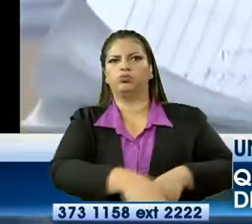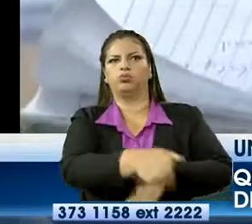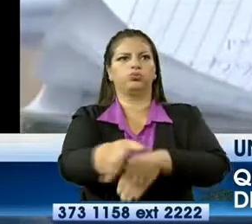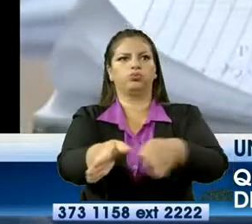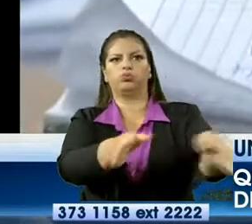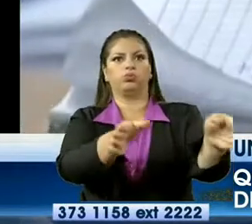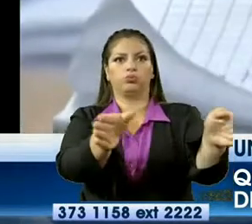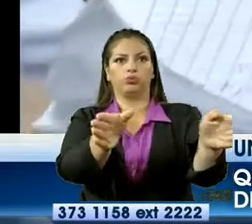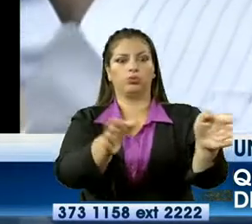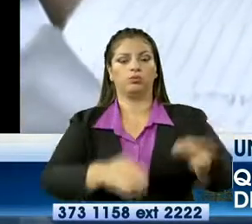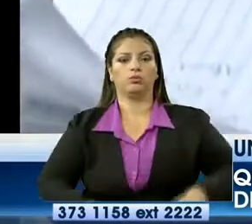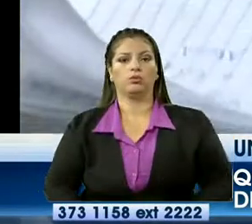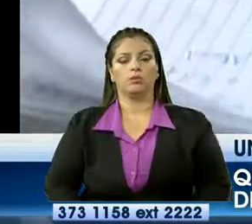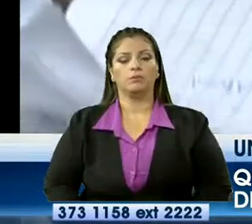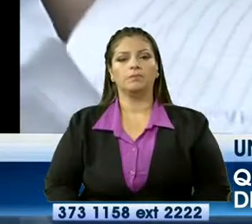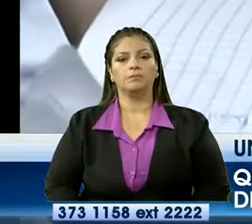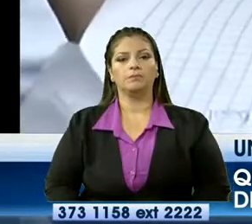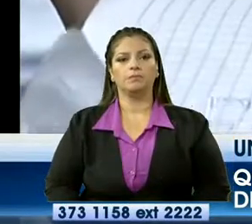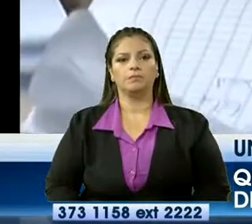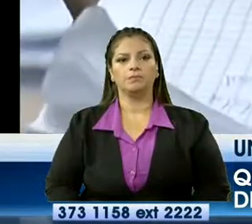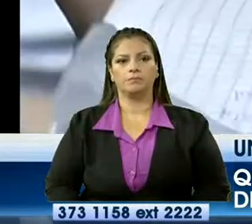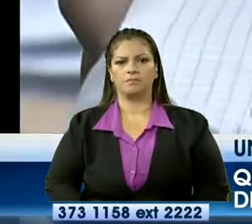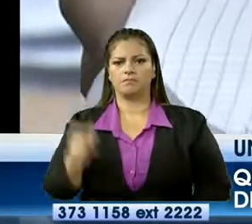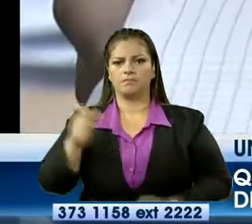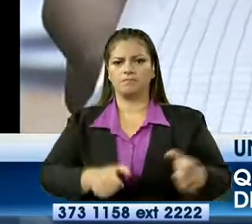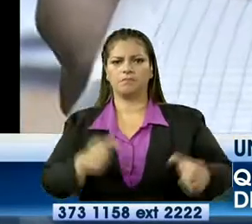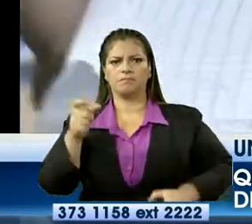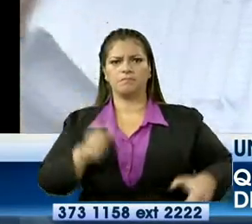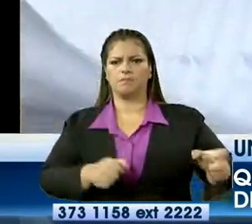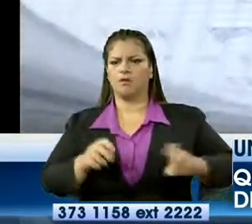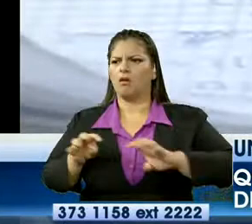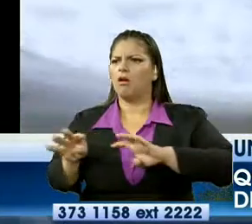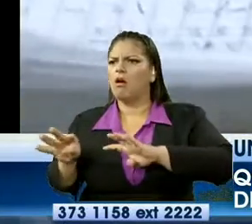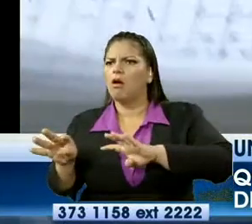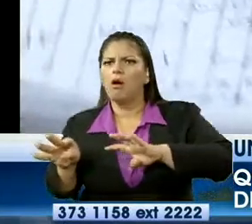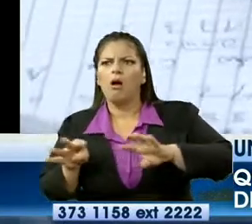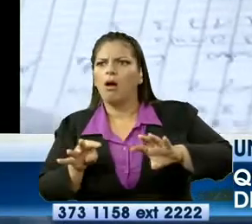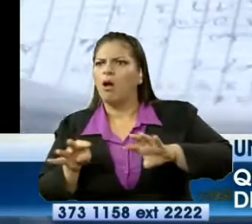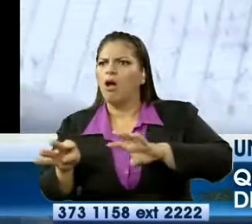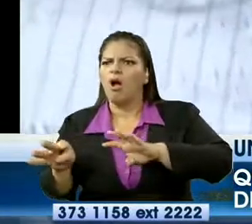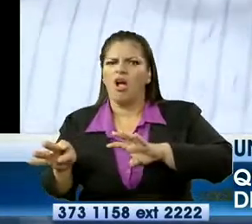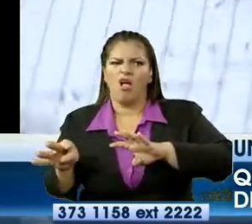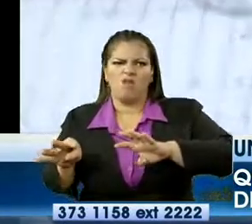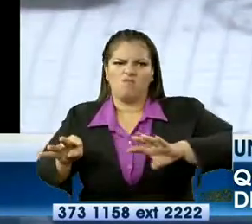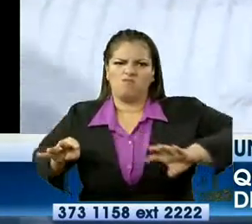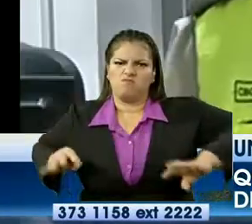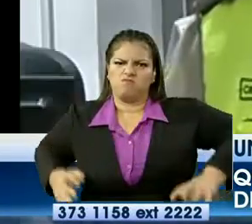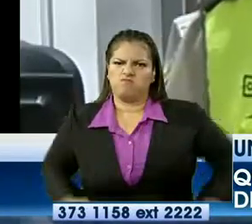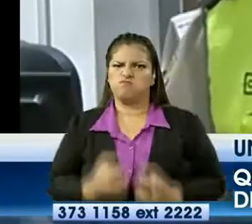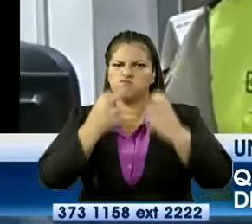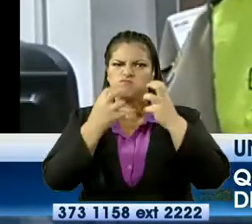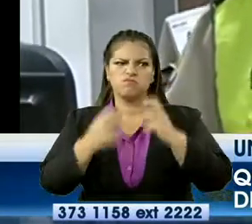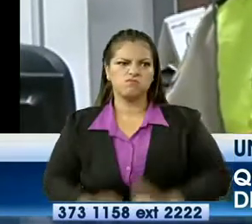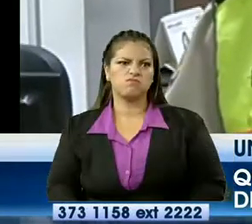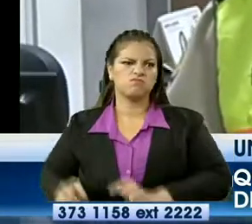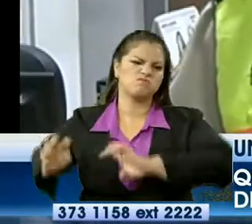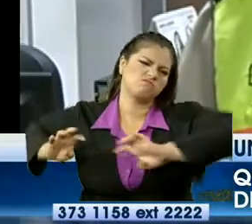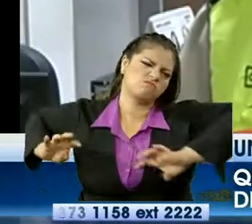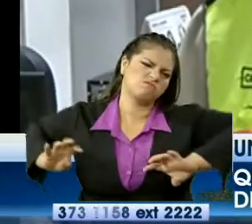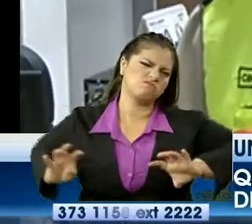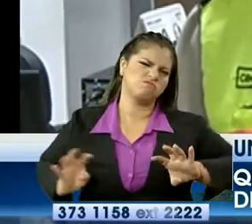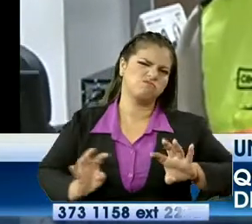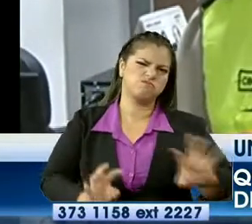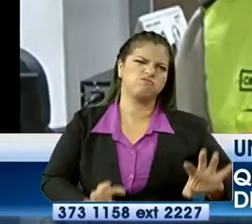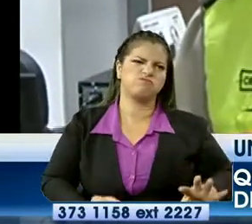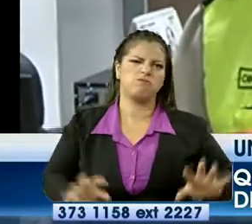entregado a la Policía Nacional. En su poder, los uniformados hallaron un arma de fuego. Y se le pudo capturar